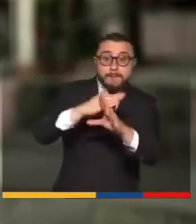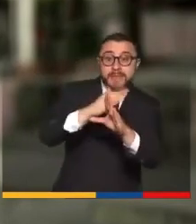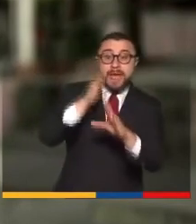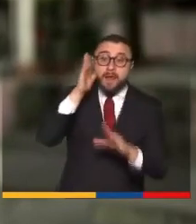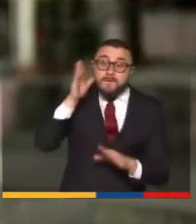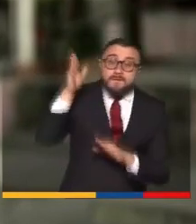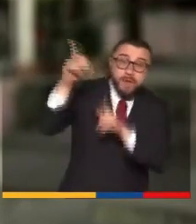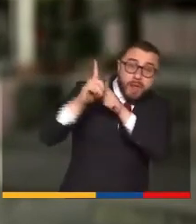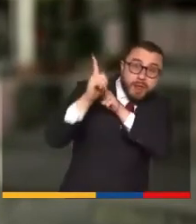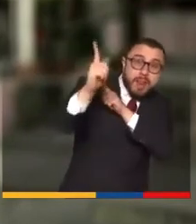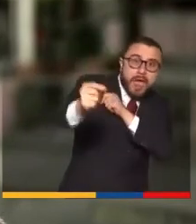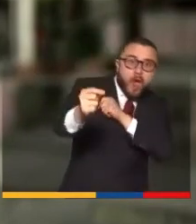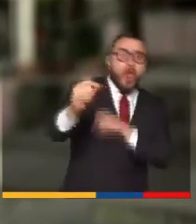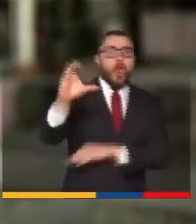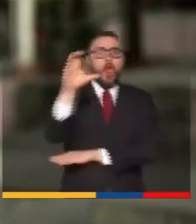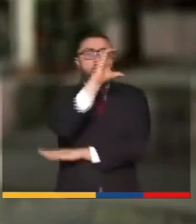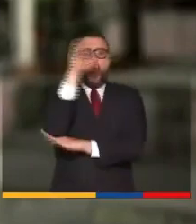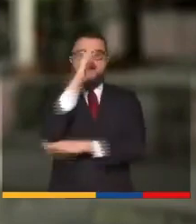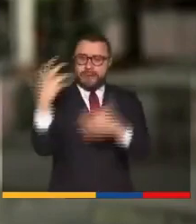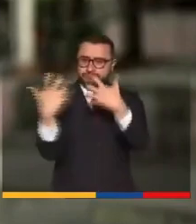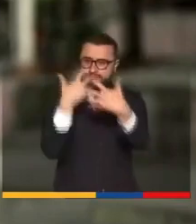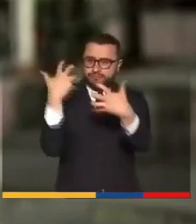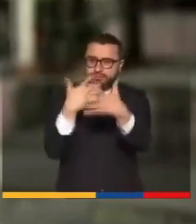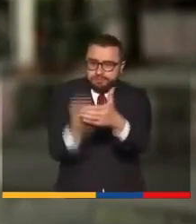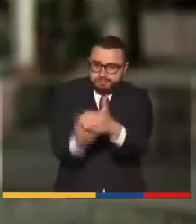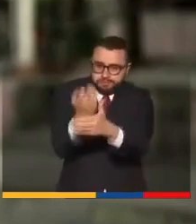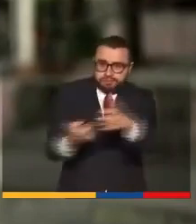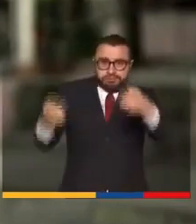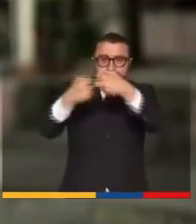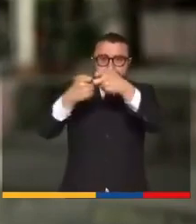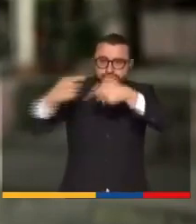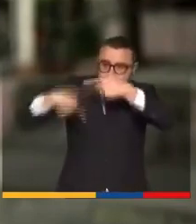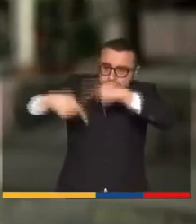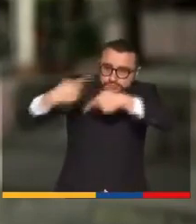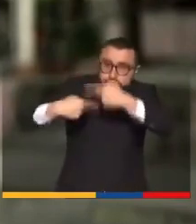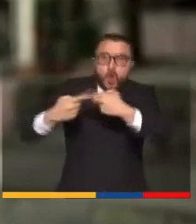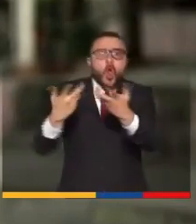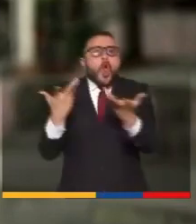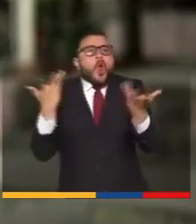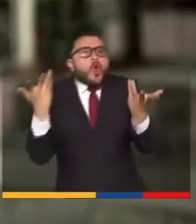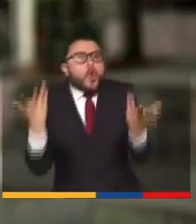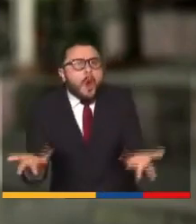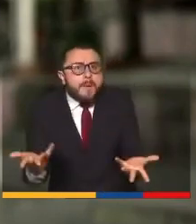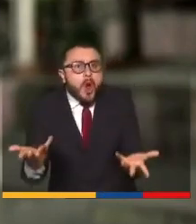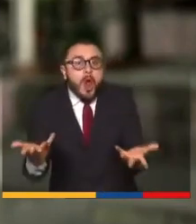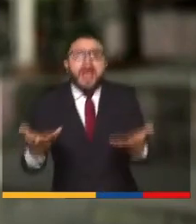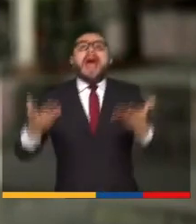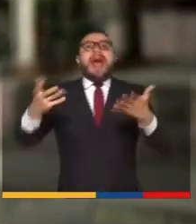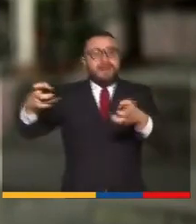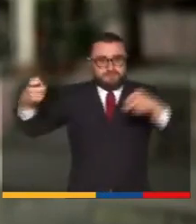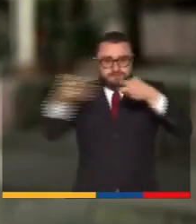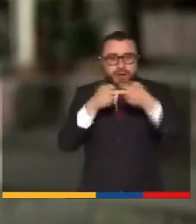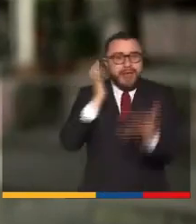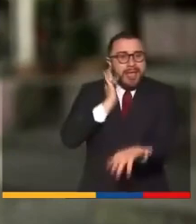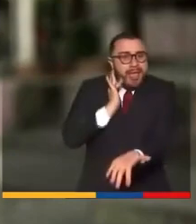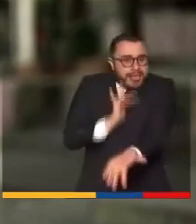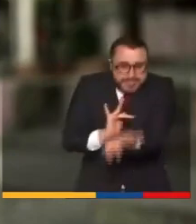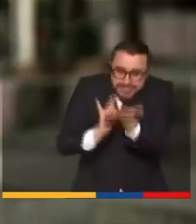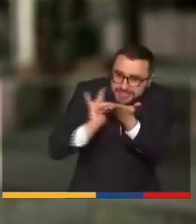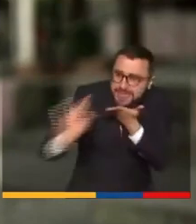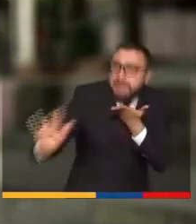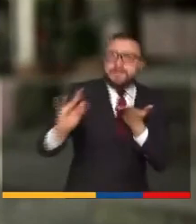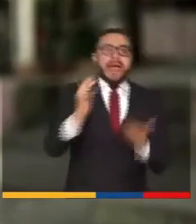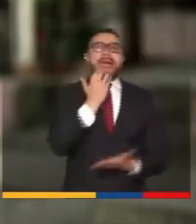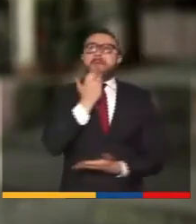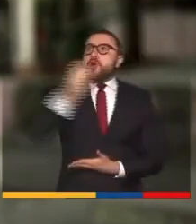Colombia se base en fuentes limpias, en generación de energía limpia y renovable,